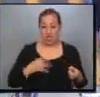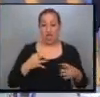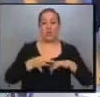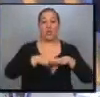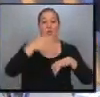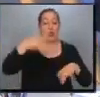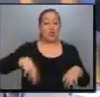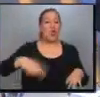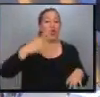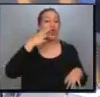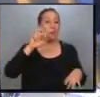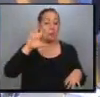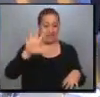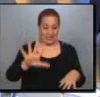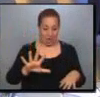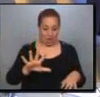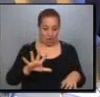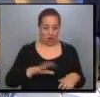el 2005.